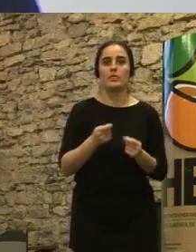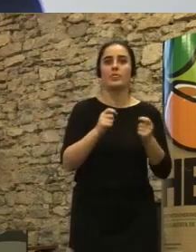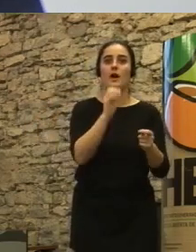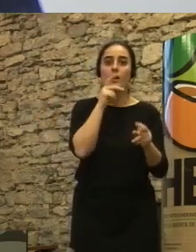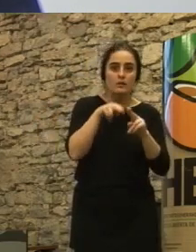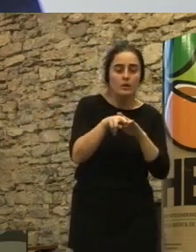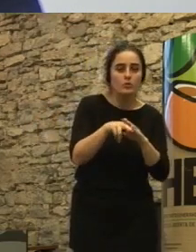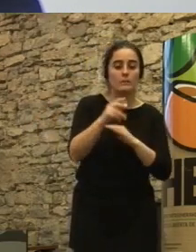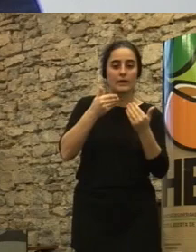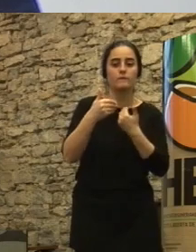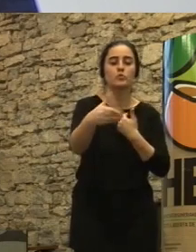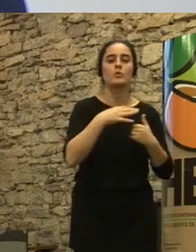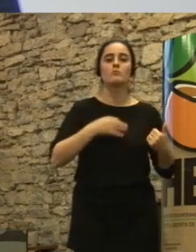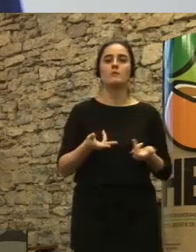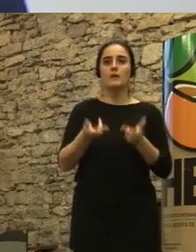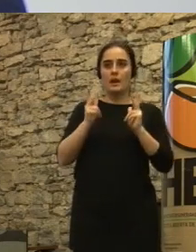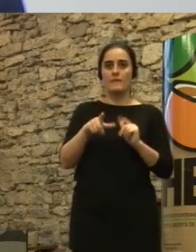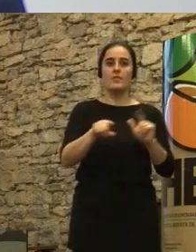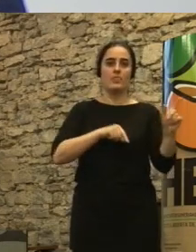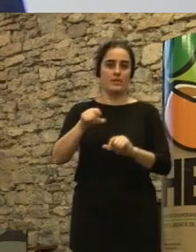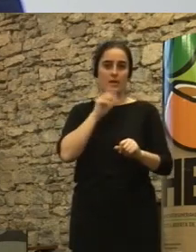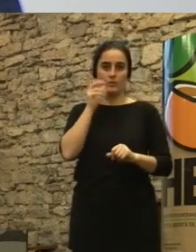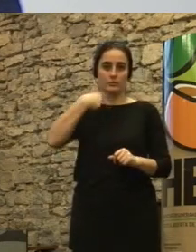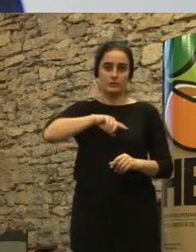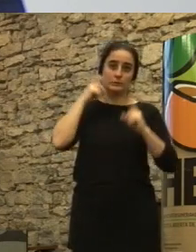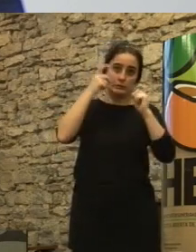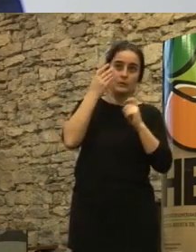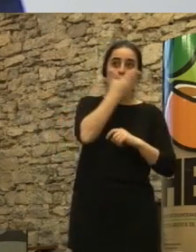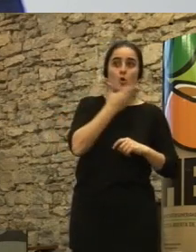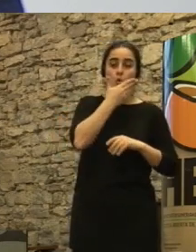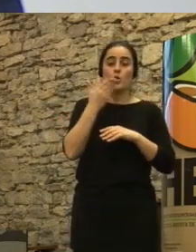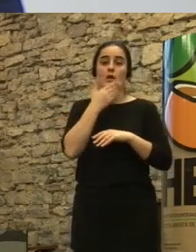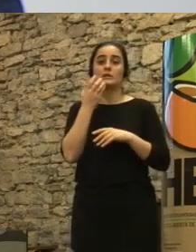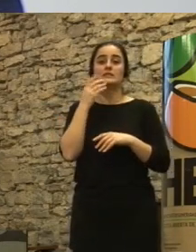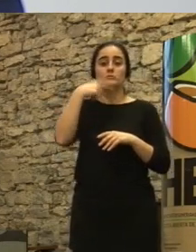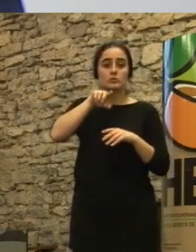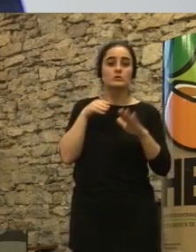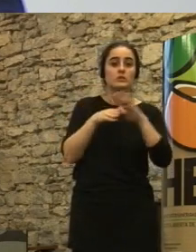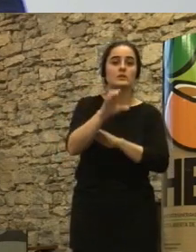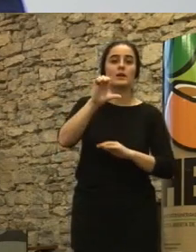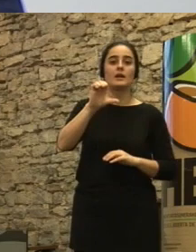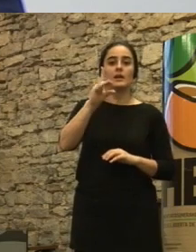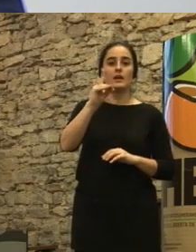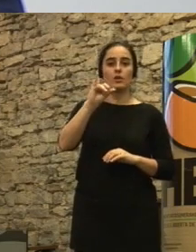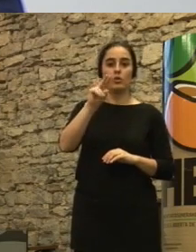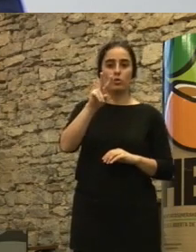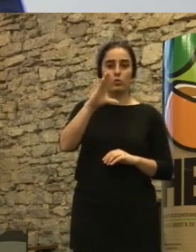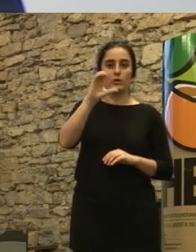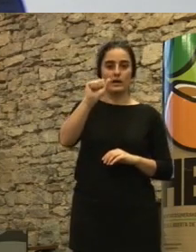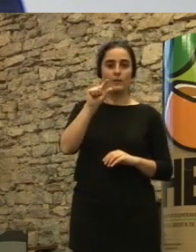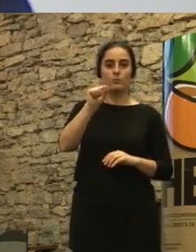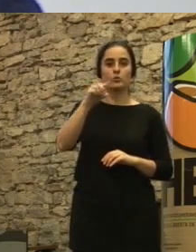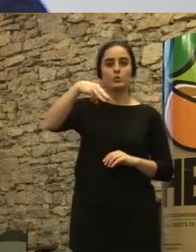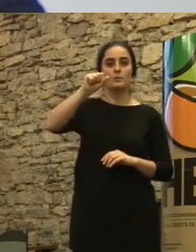puedan decidir en libertad, ¿no? Pues por eso estamos intentando entrar en los colegios, y si miráis en educa.maldita.es, podéis encontrar pues todo lo que